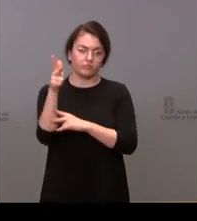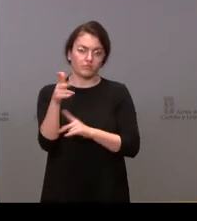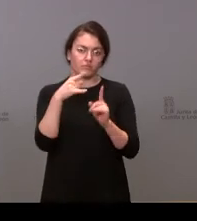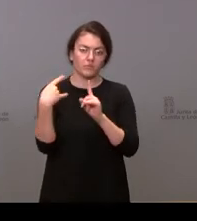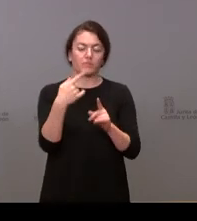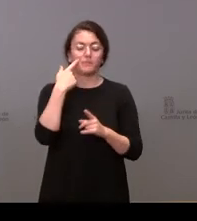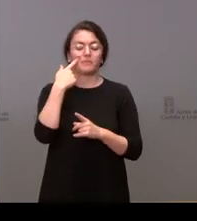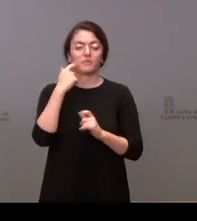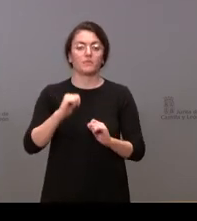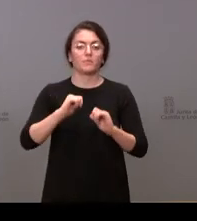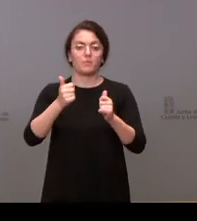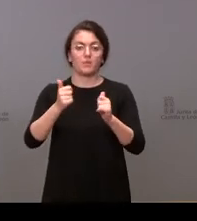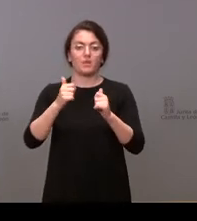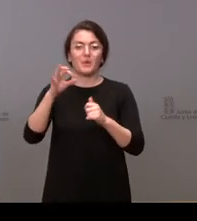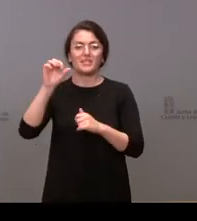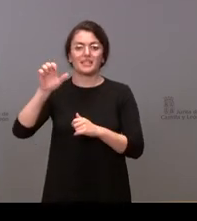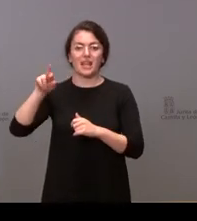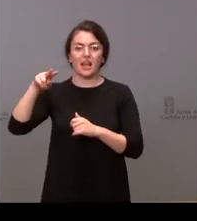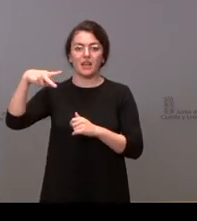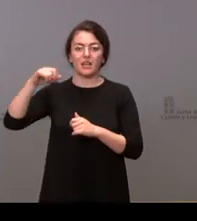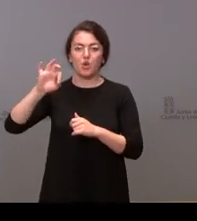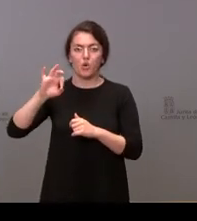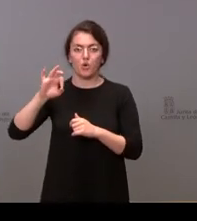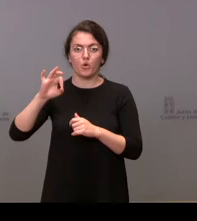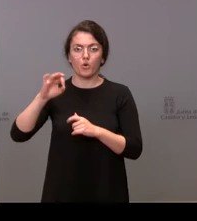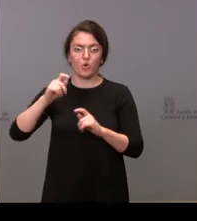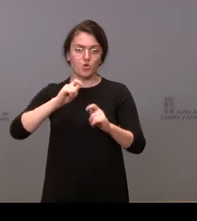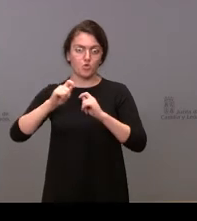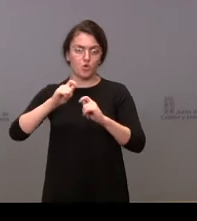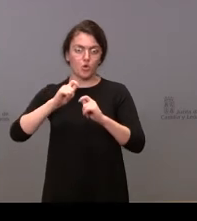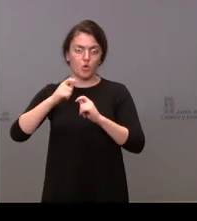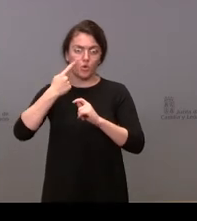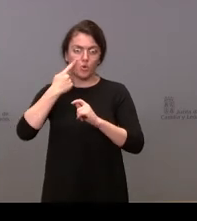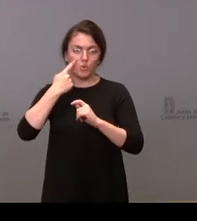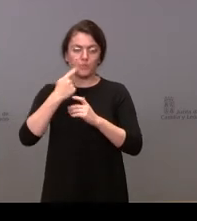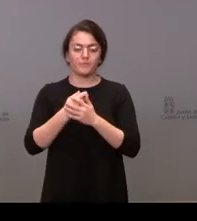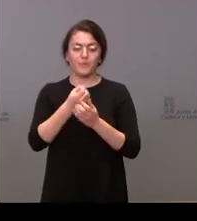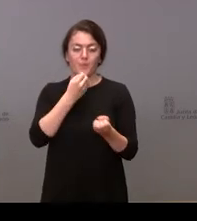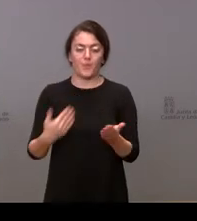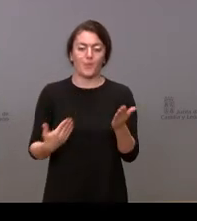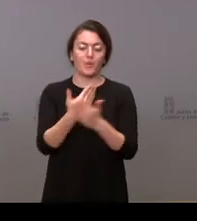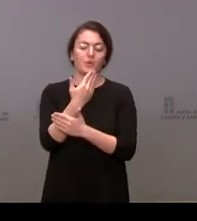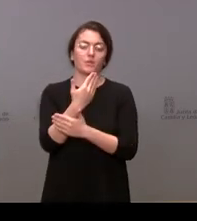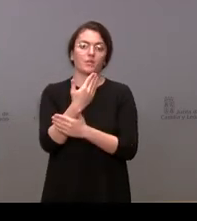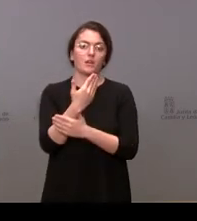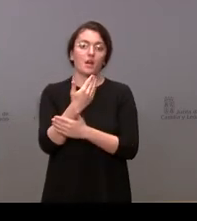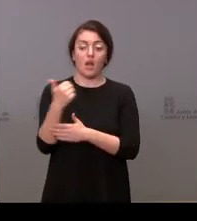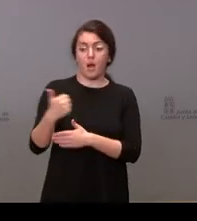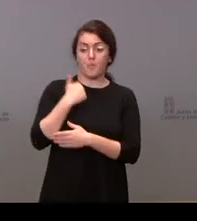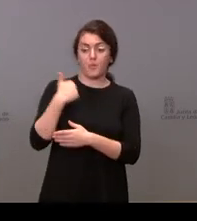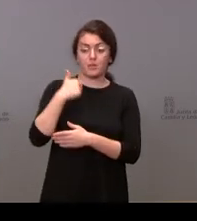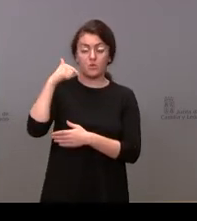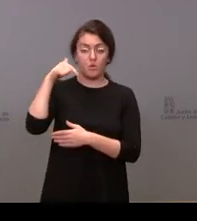Sergio García de Soria Noticias. Sergio, buenos días. Adelante. Hola, buenos días. Yo, aprovechando que está aquí